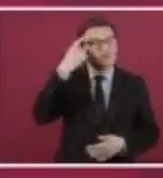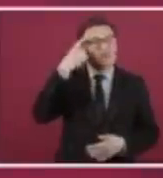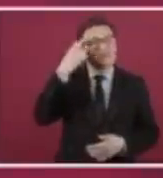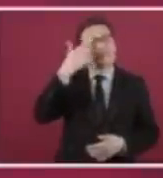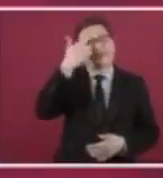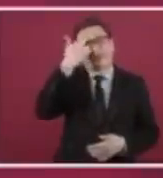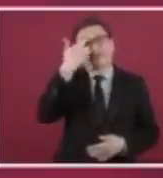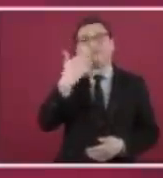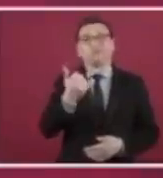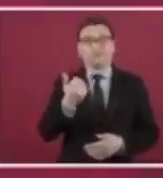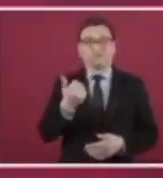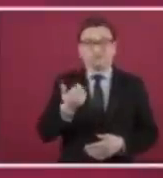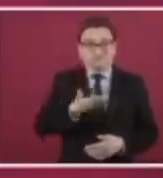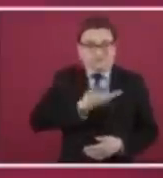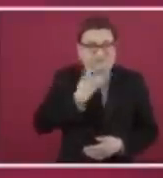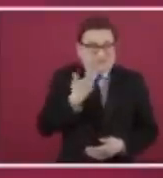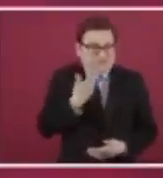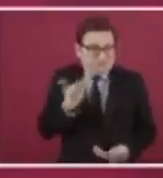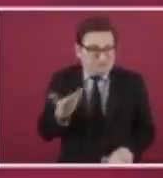sentidos.